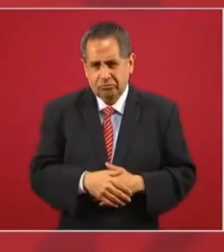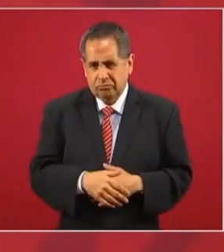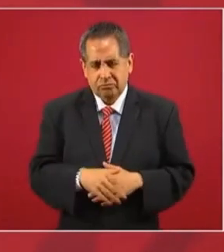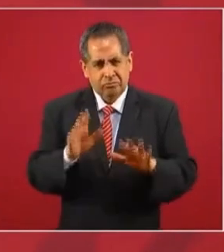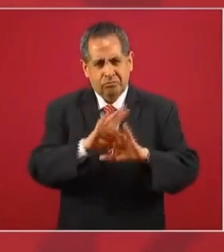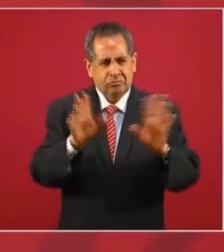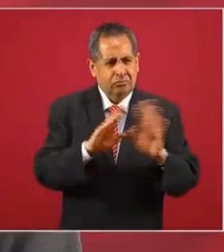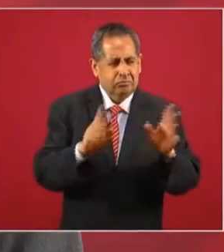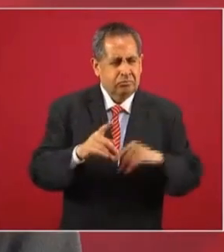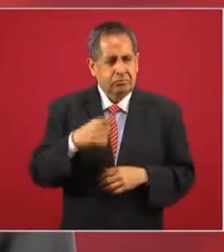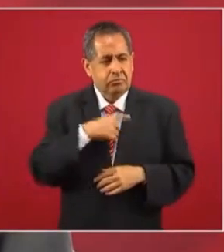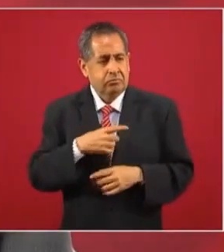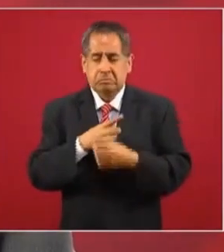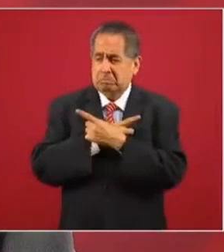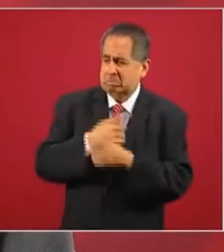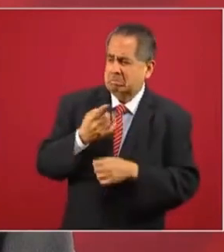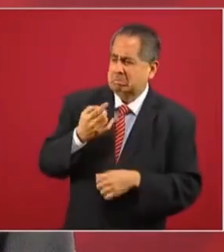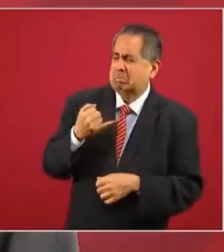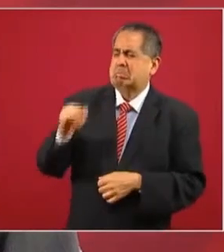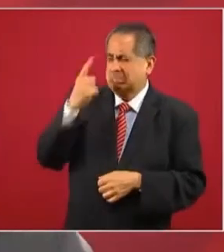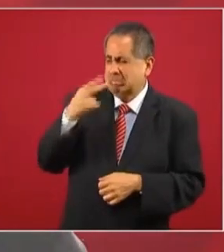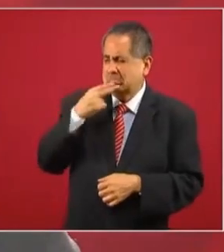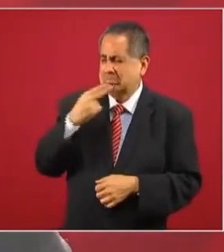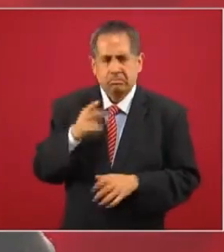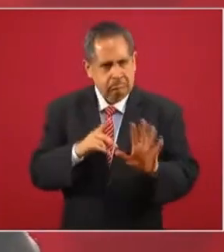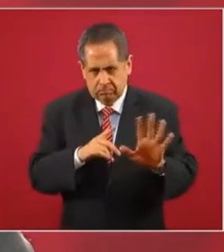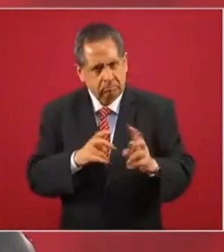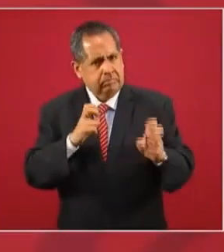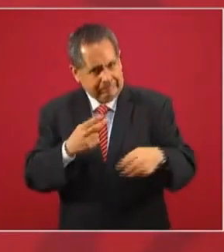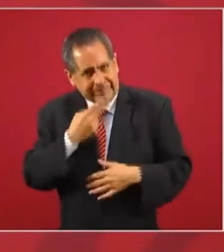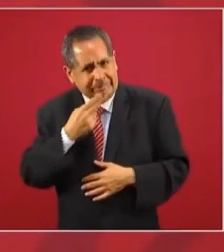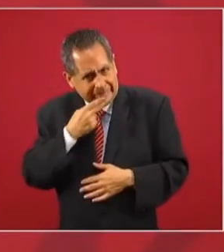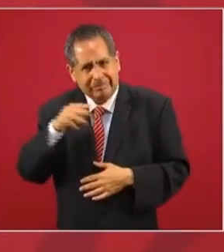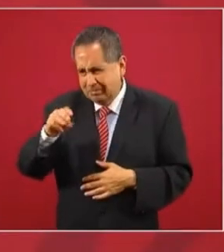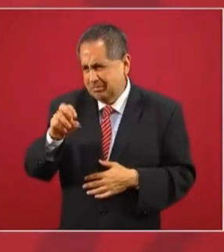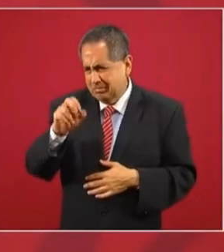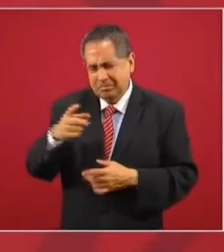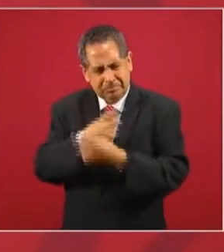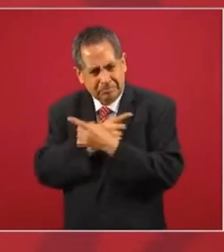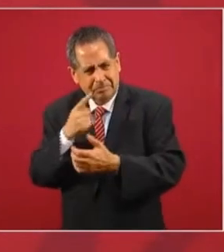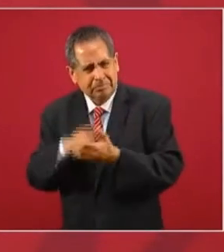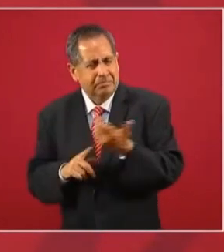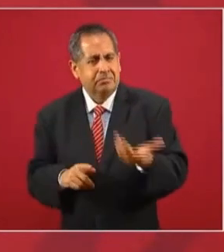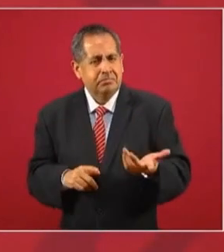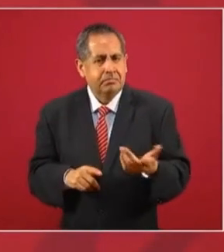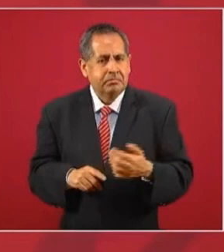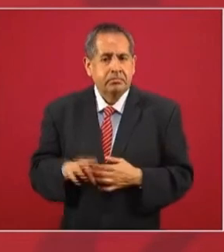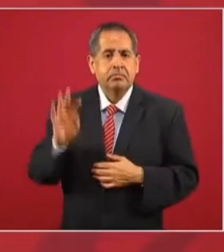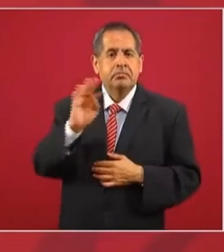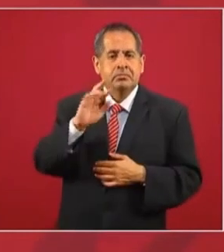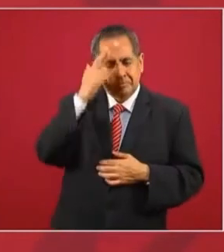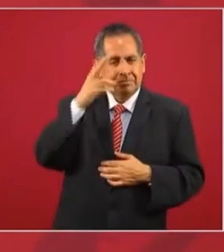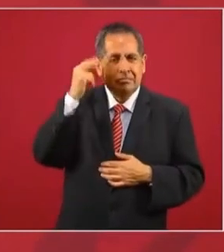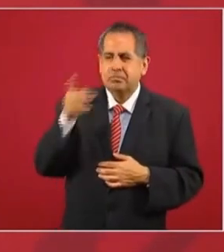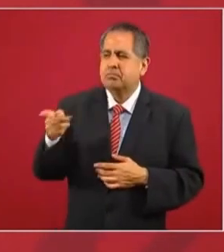moral es un árbol que da moras, nada de que pobre político, político